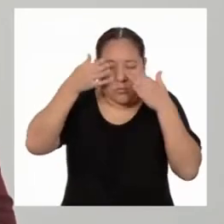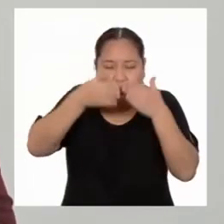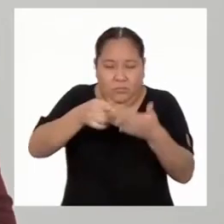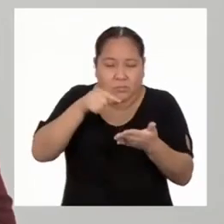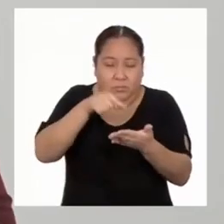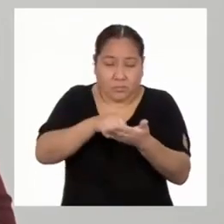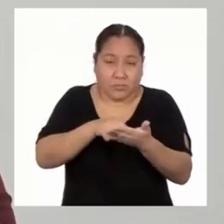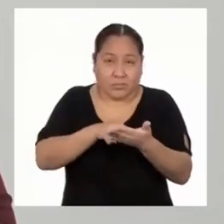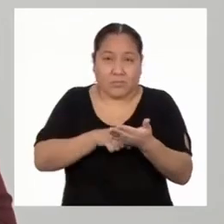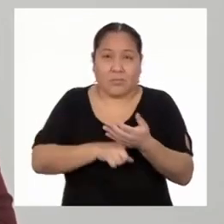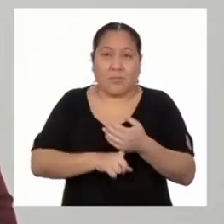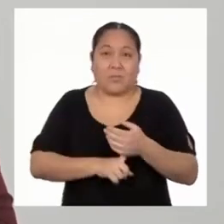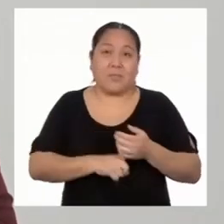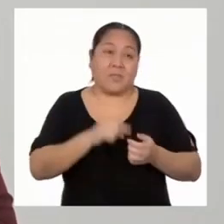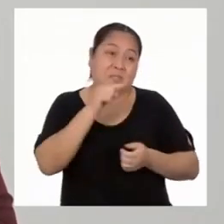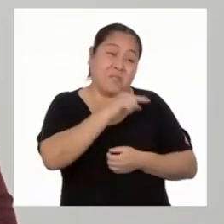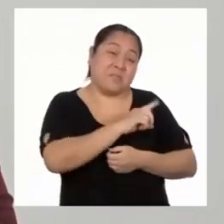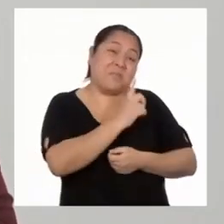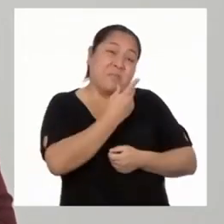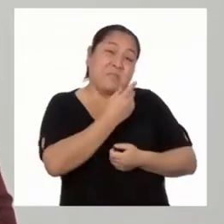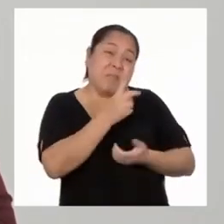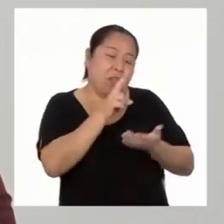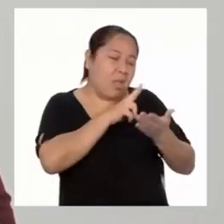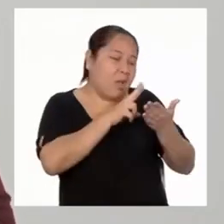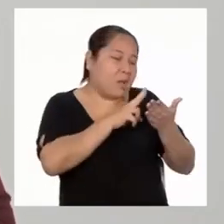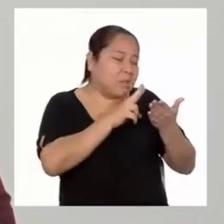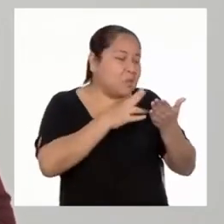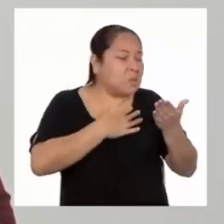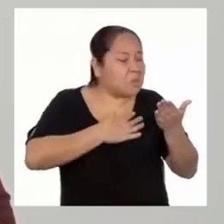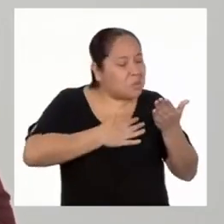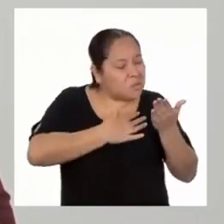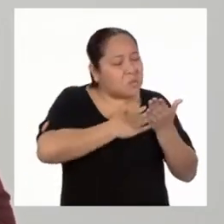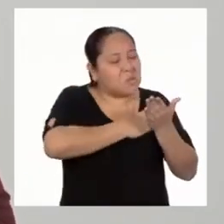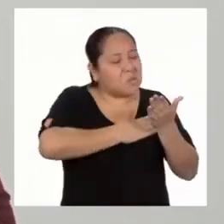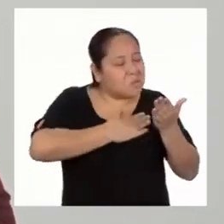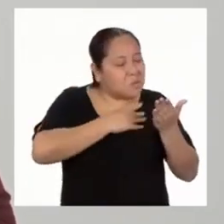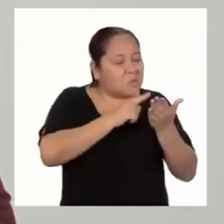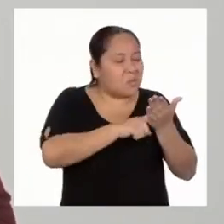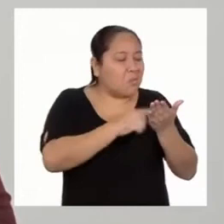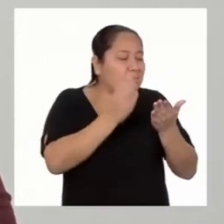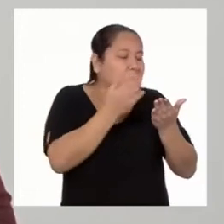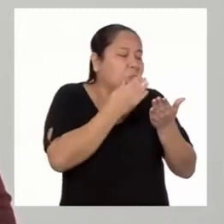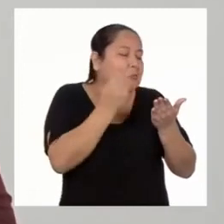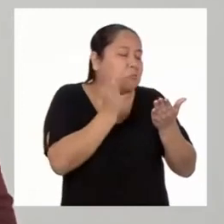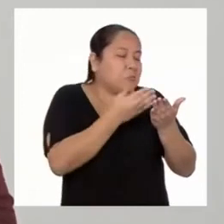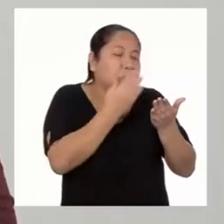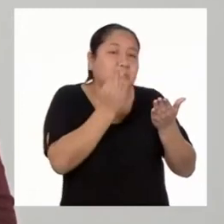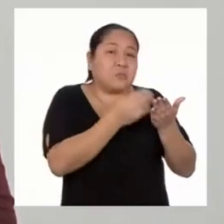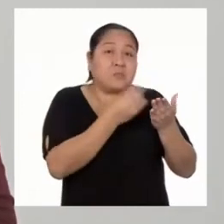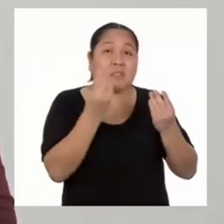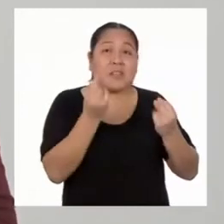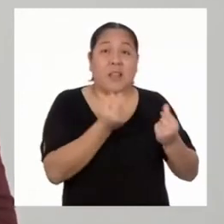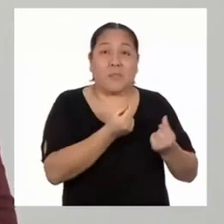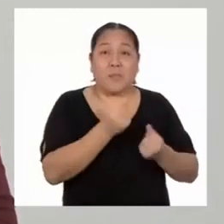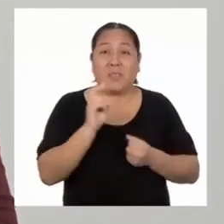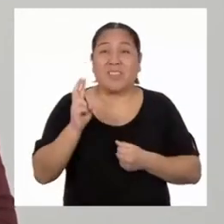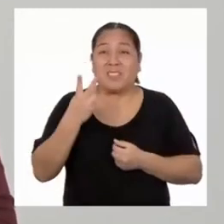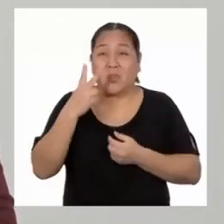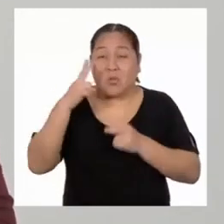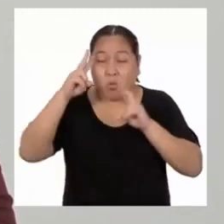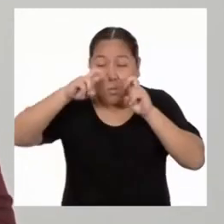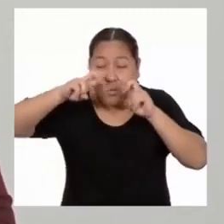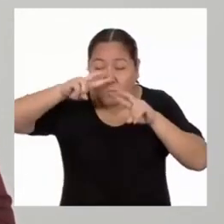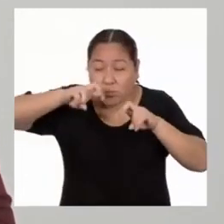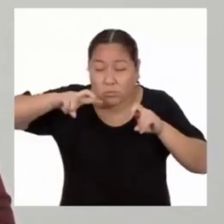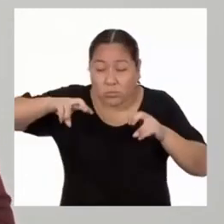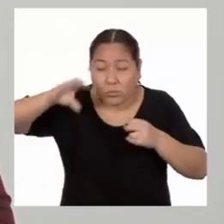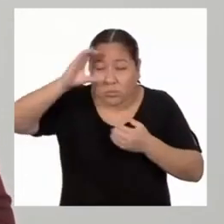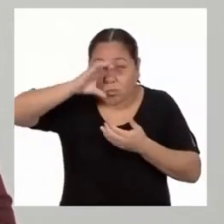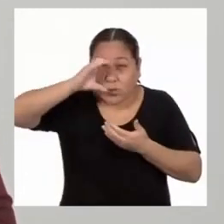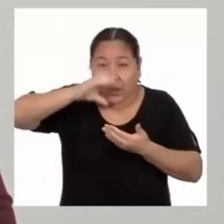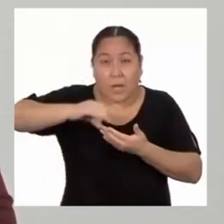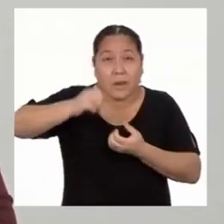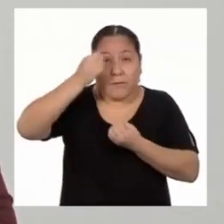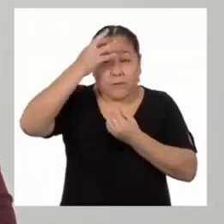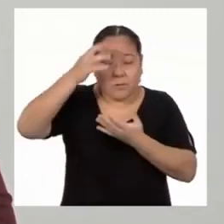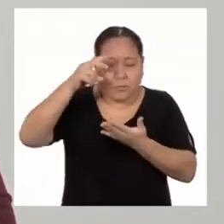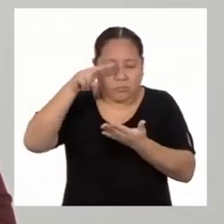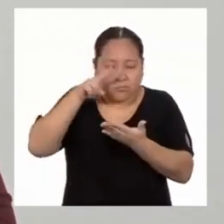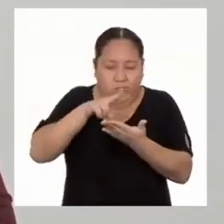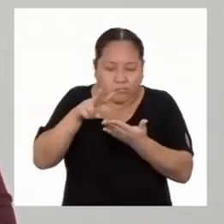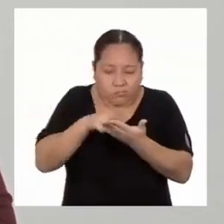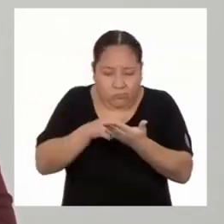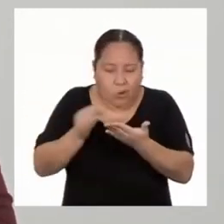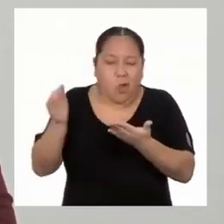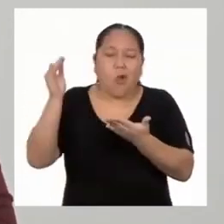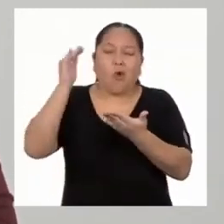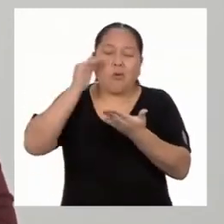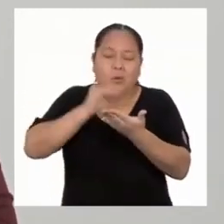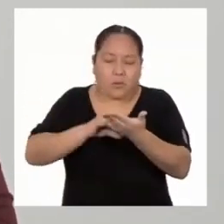Lo primero, probablemente, no demande más de una lectura, mientras que lo segundo requerirá hacerlo más de una